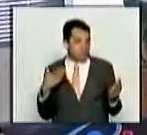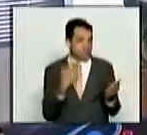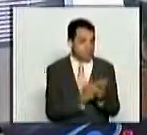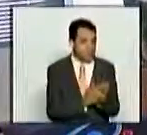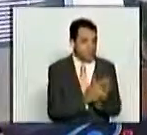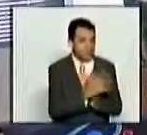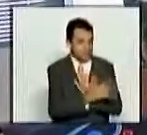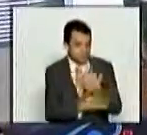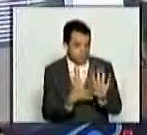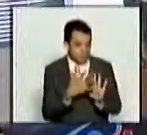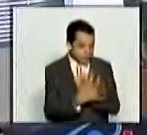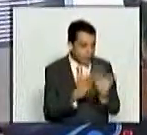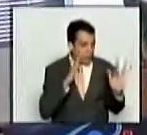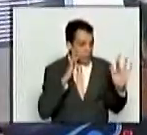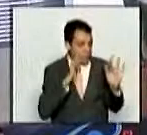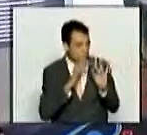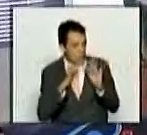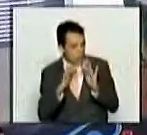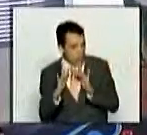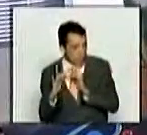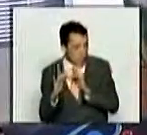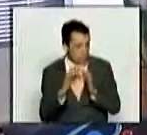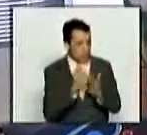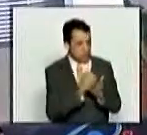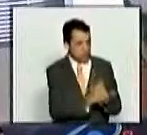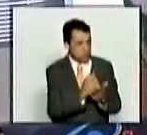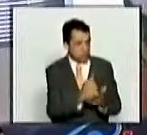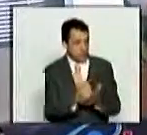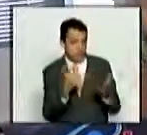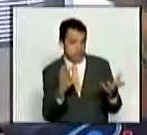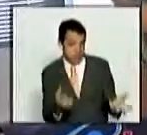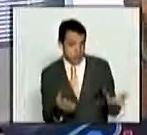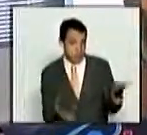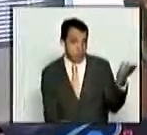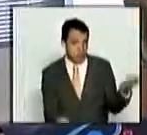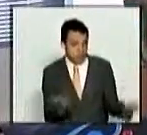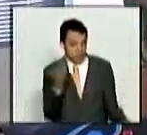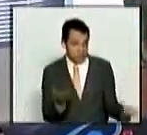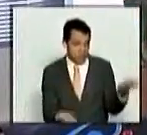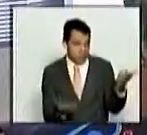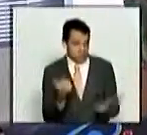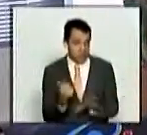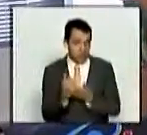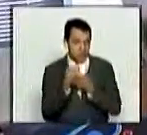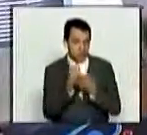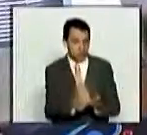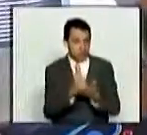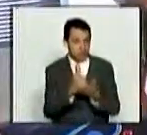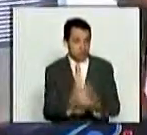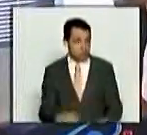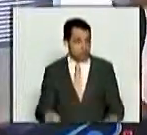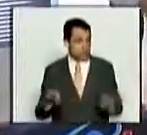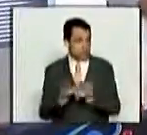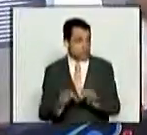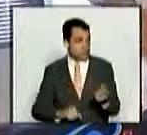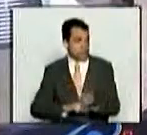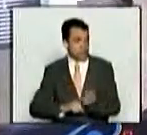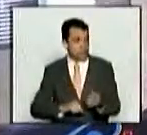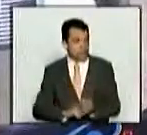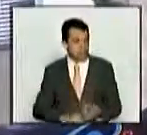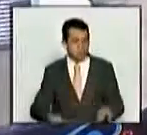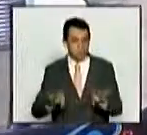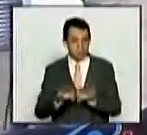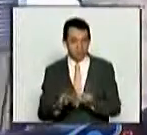calmantes, o empiezo a buscar un tratamiento de base, y esto es una gran ayuda. Y vuelvo y repito, estamos hablando de una